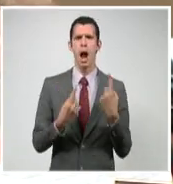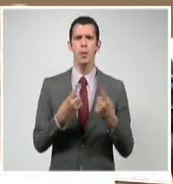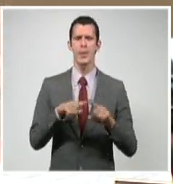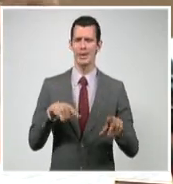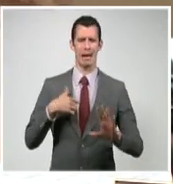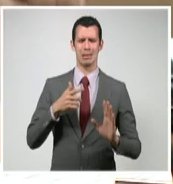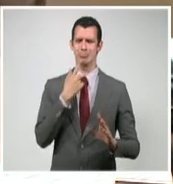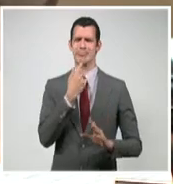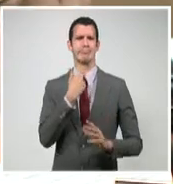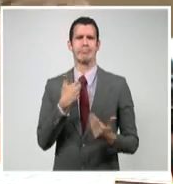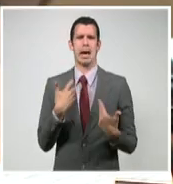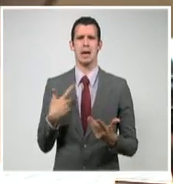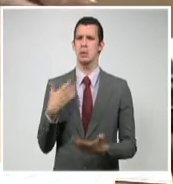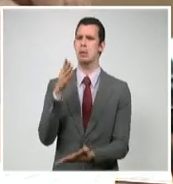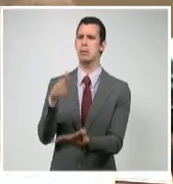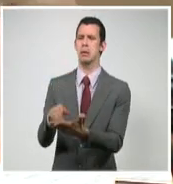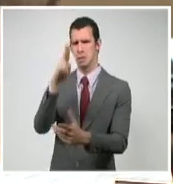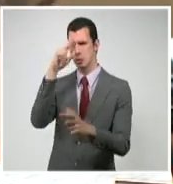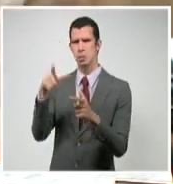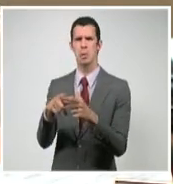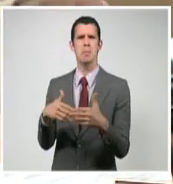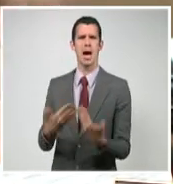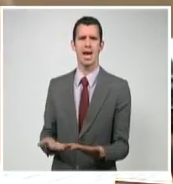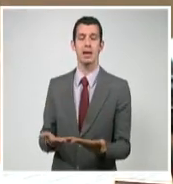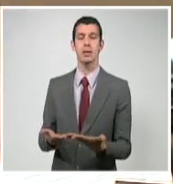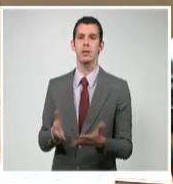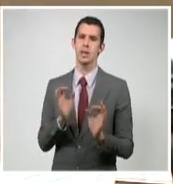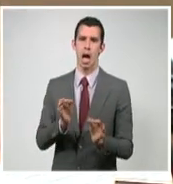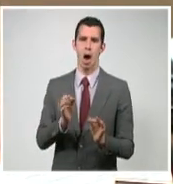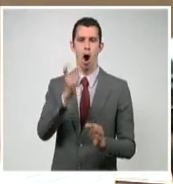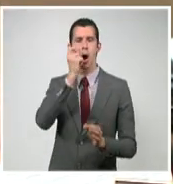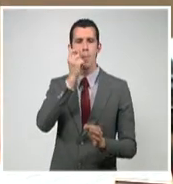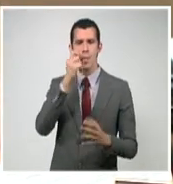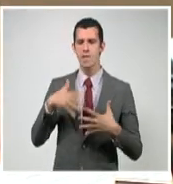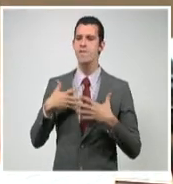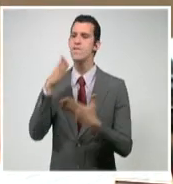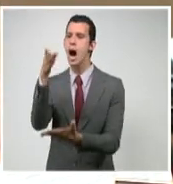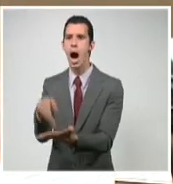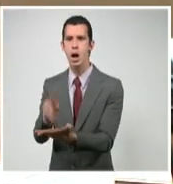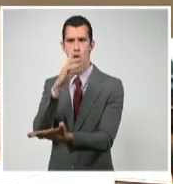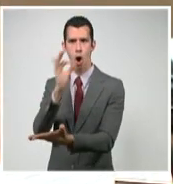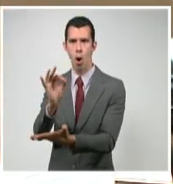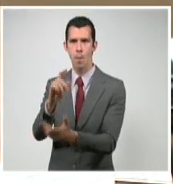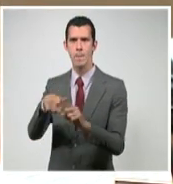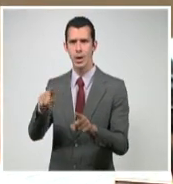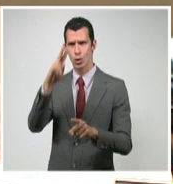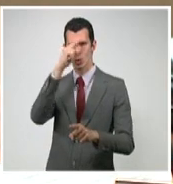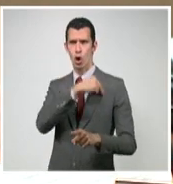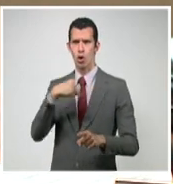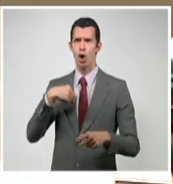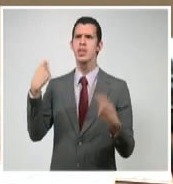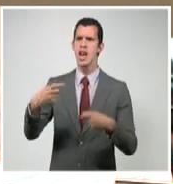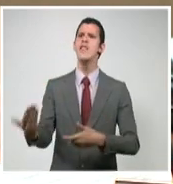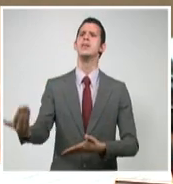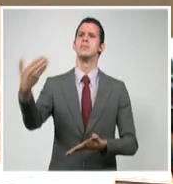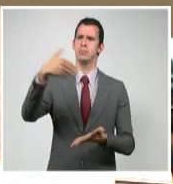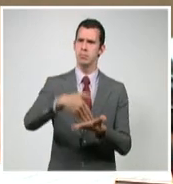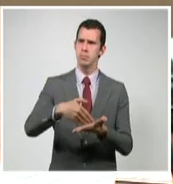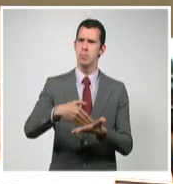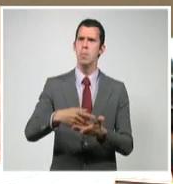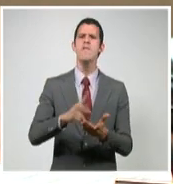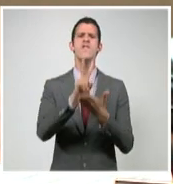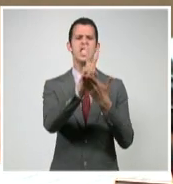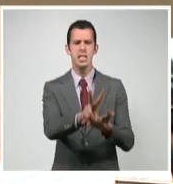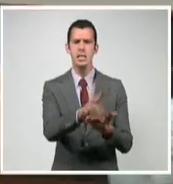médico debía haber estado pasando visita como ingresó en vigilia todos los días en el aislamiento a ese contacto de un caso